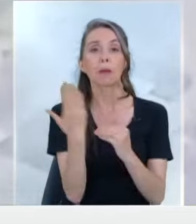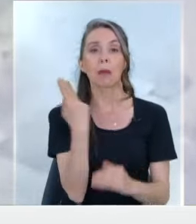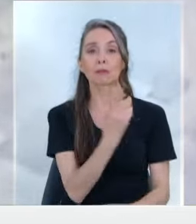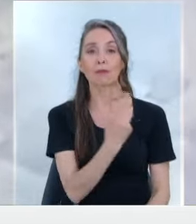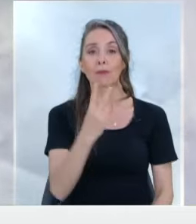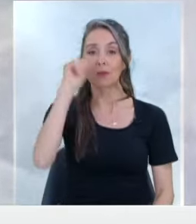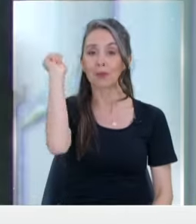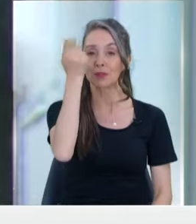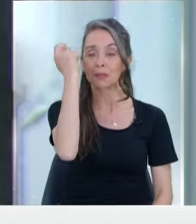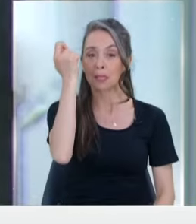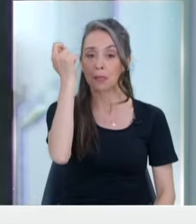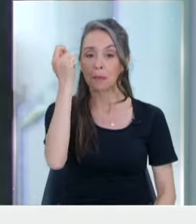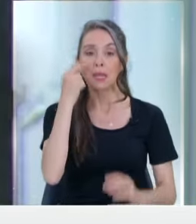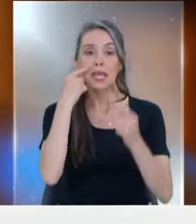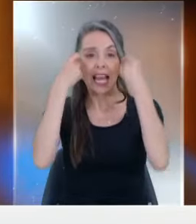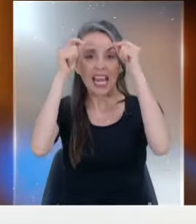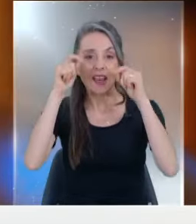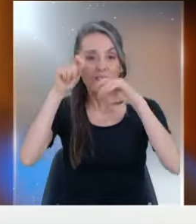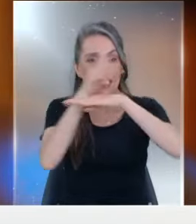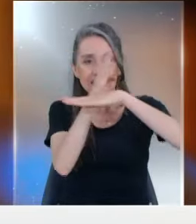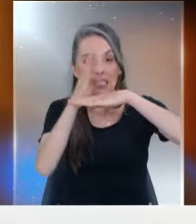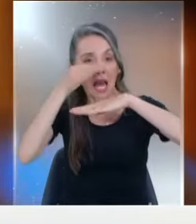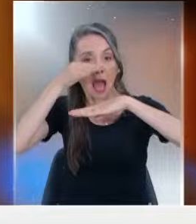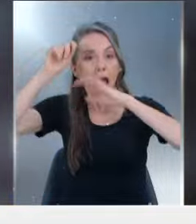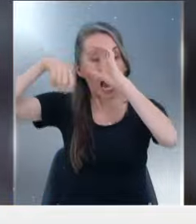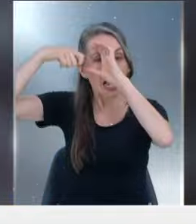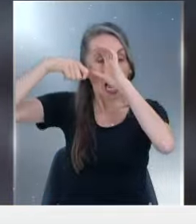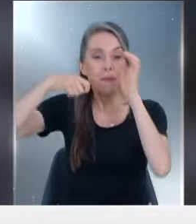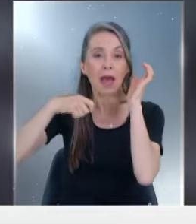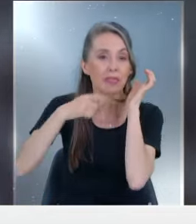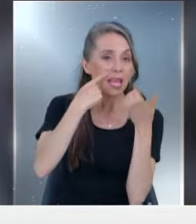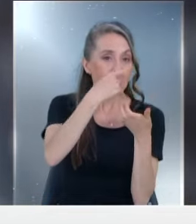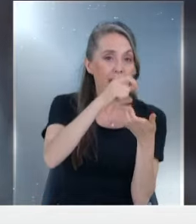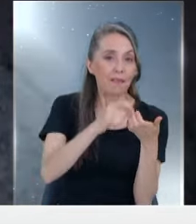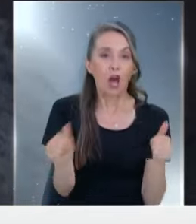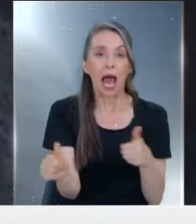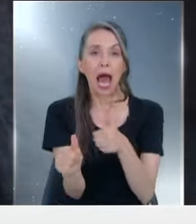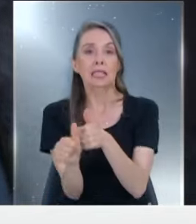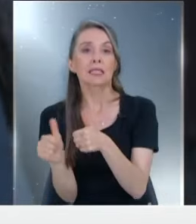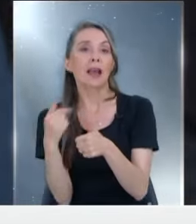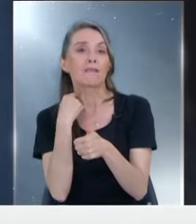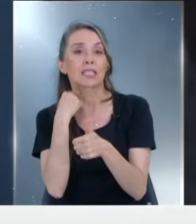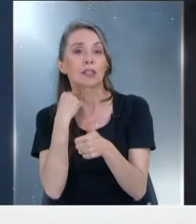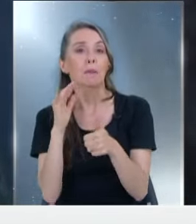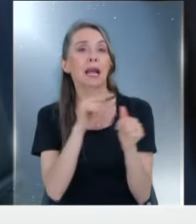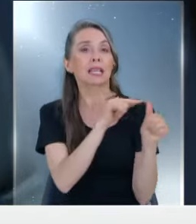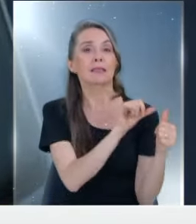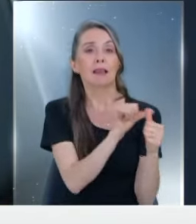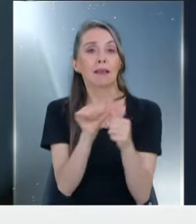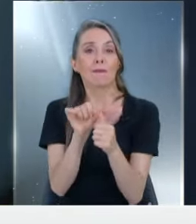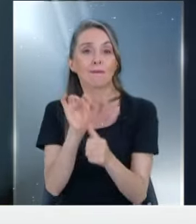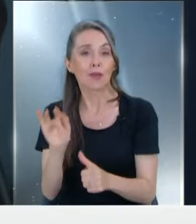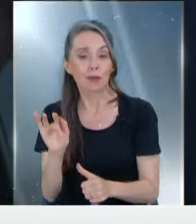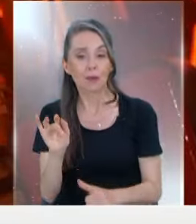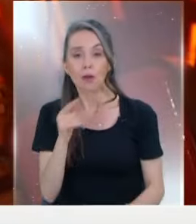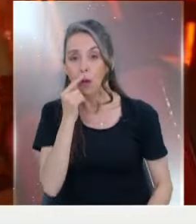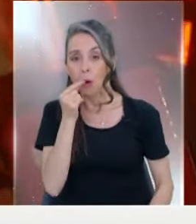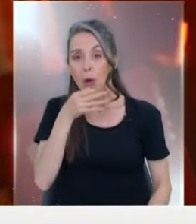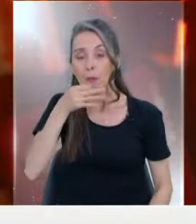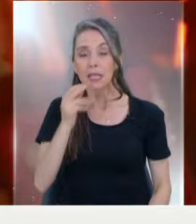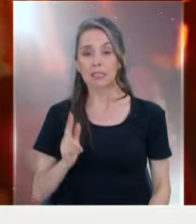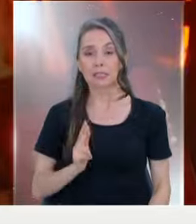de septiembre. Chequeo de cámaras de su teléfono y acercamiento a la víctima de la presunta violación. El señor